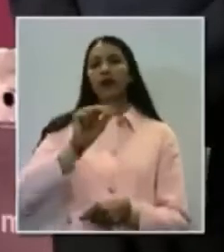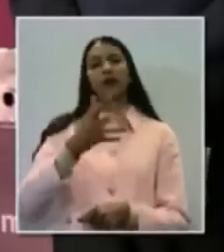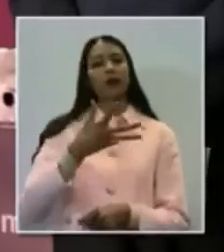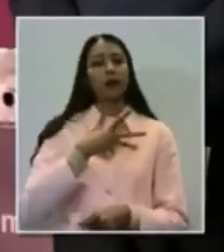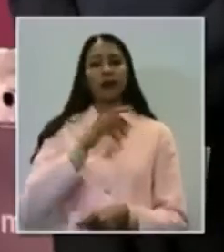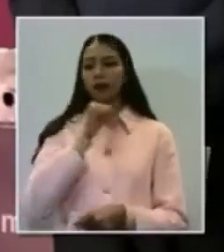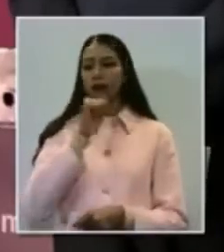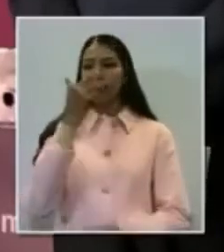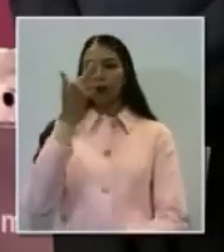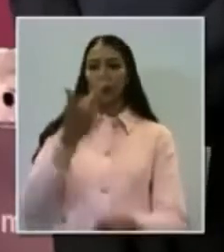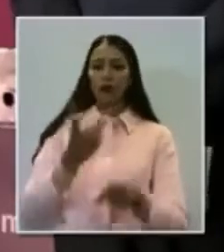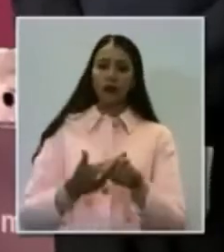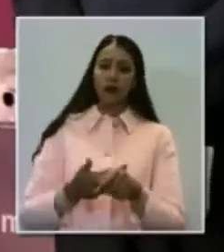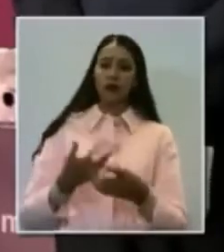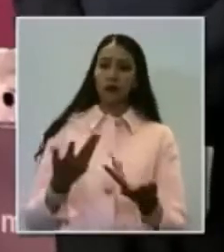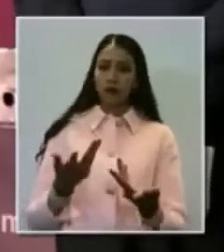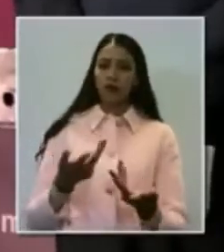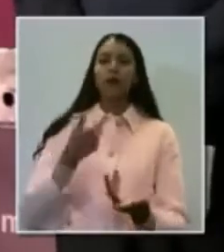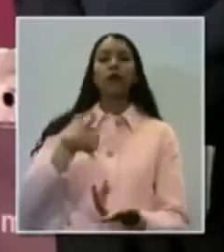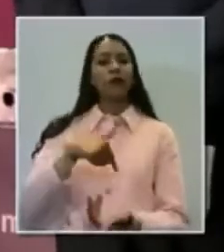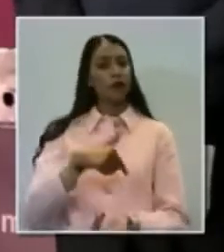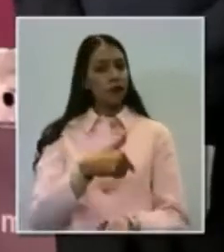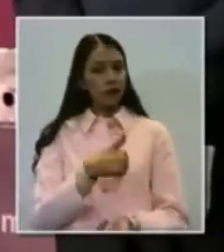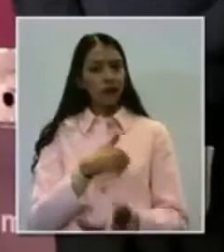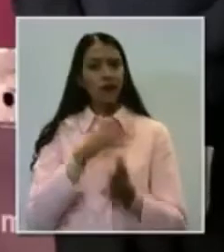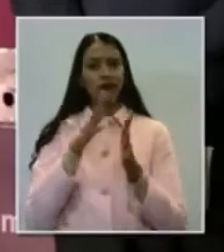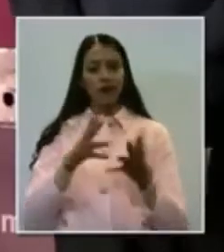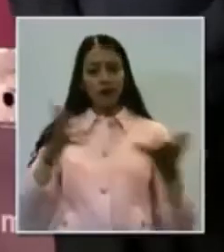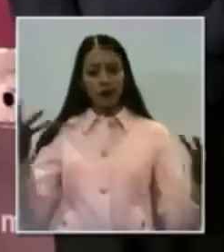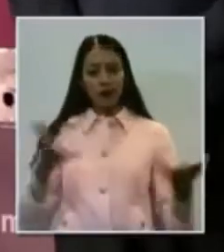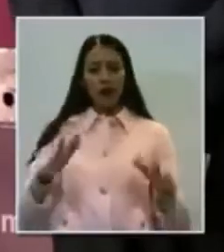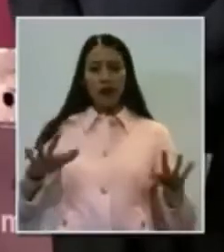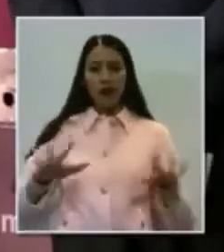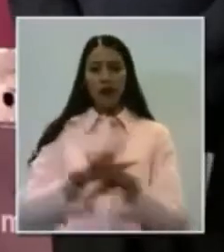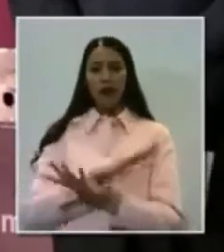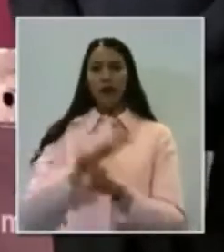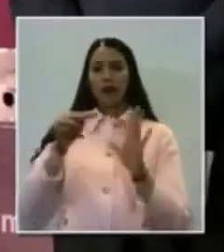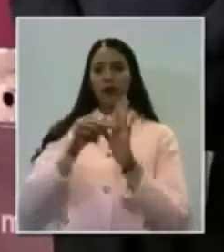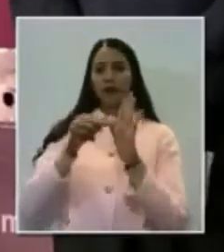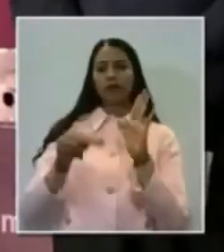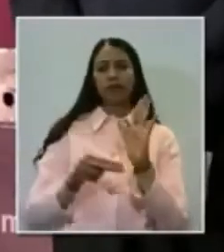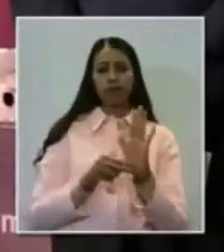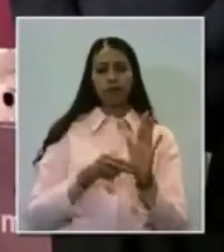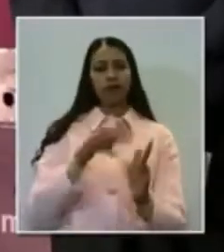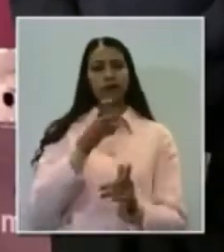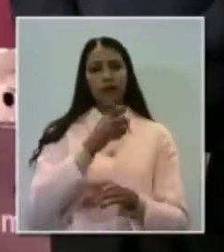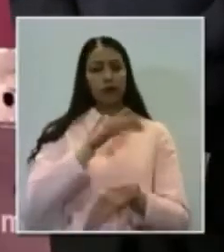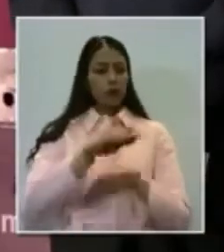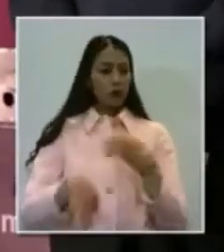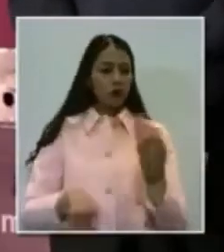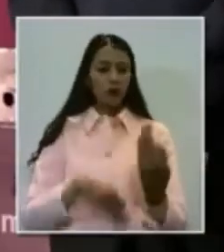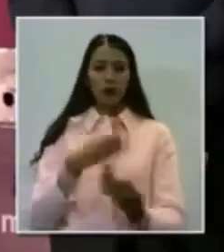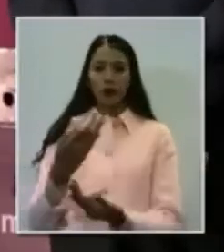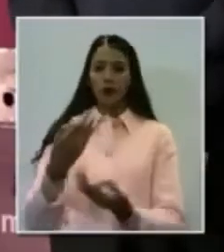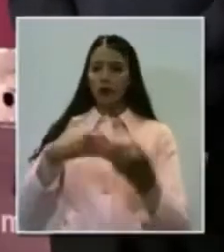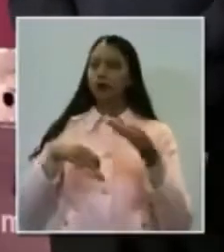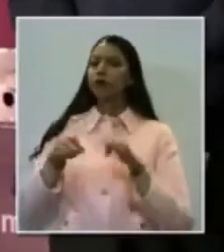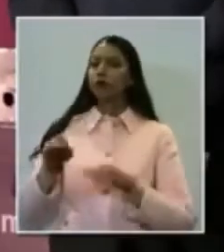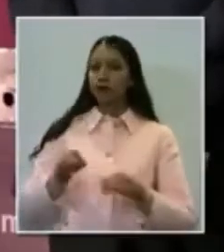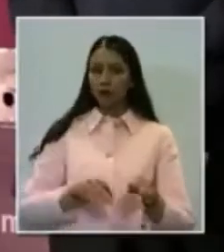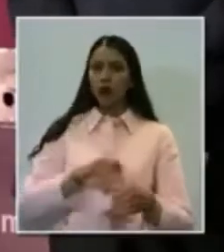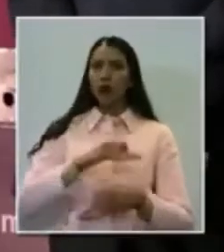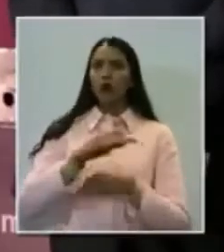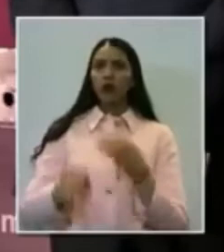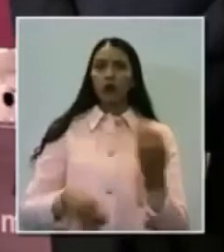tenían ninguna responsabilidad. Nosotros hemos realizado el cambio en la normativa de tal manera que todos somos funcionarios